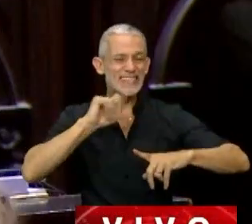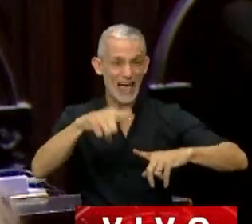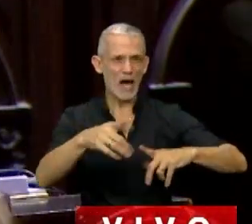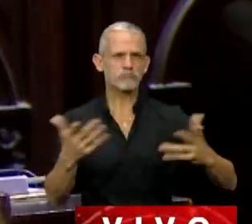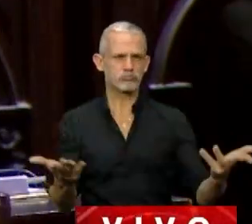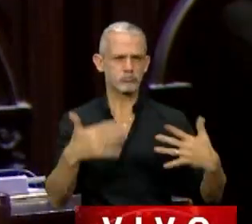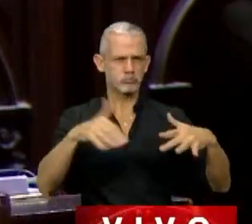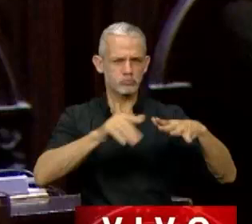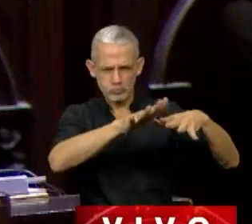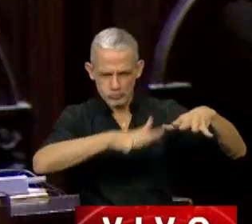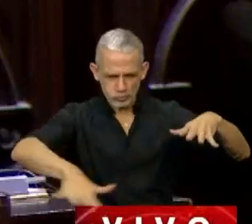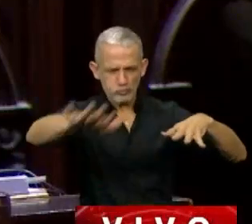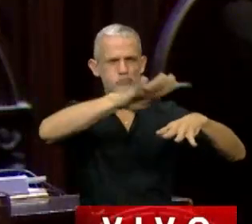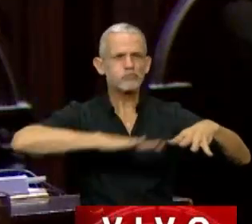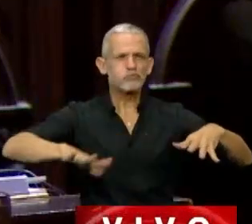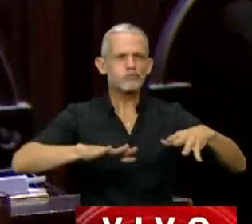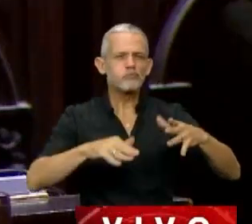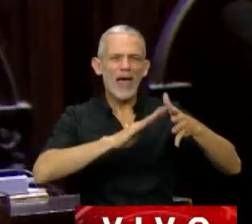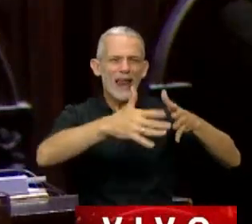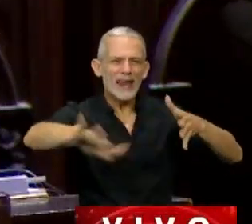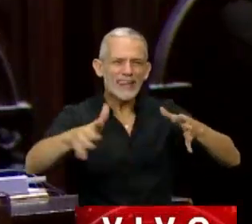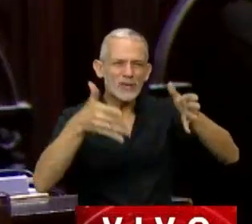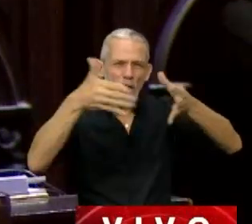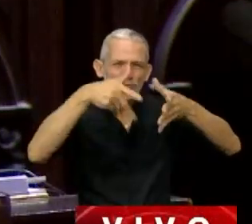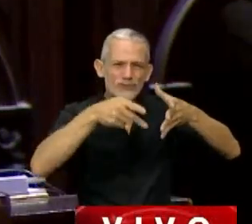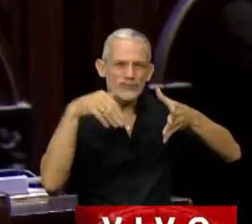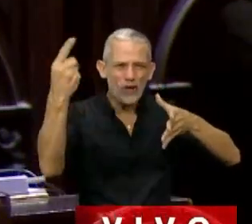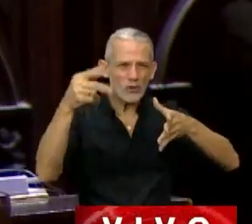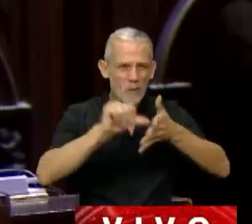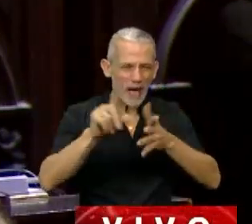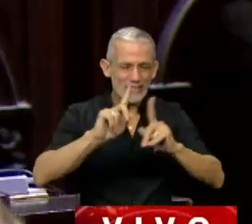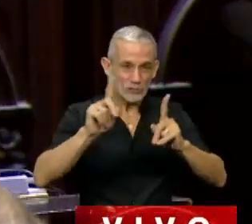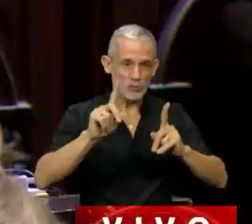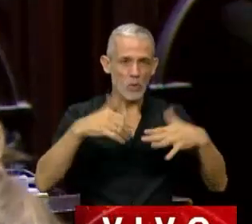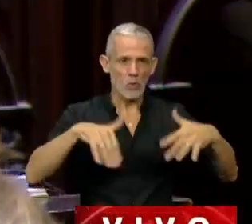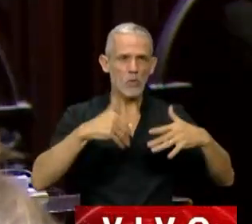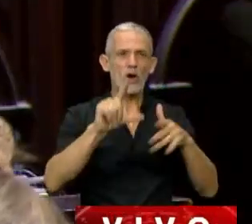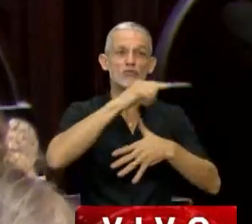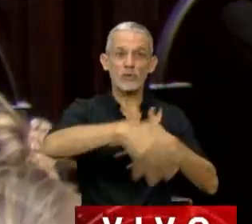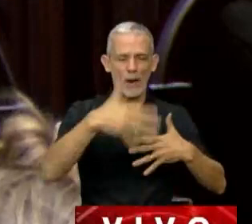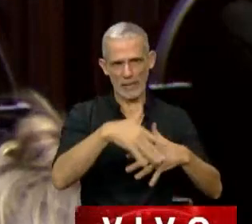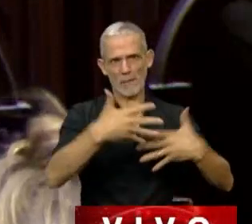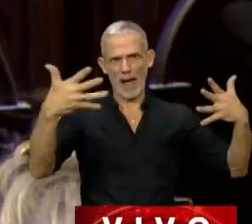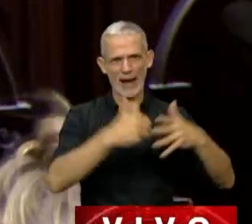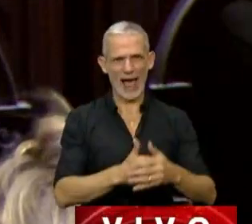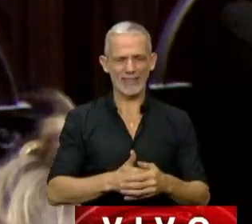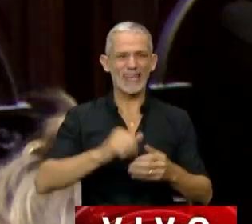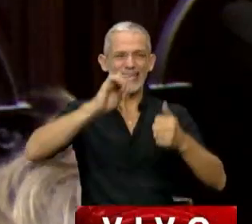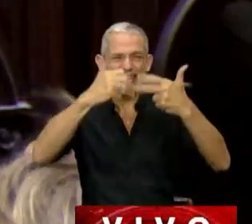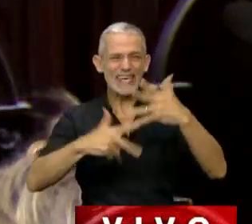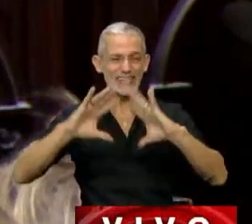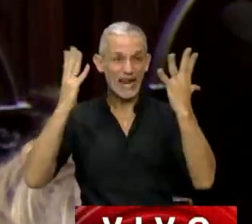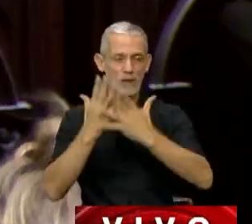la cuenca endorreica más grande de Sudamérica y la quinta a nivel mundial. Está declarado humedal de